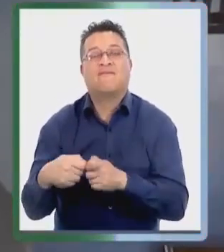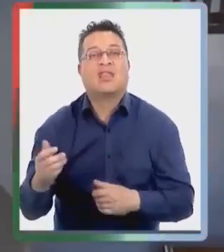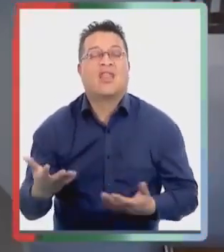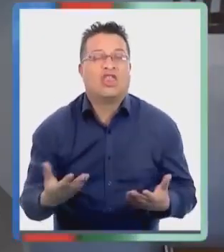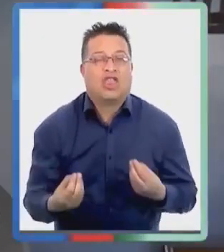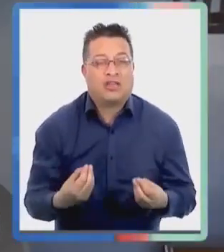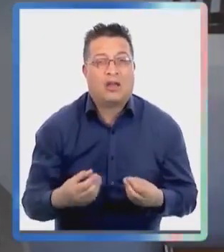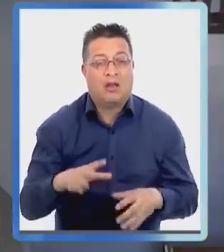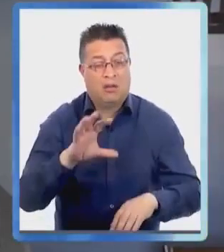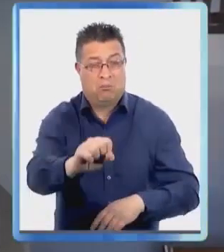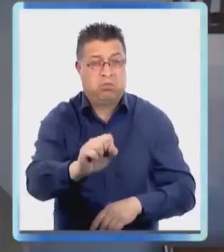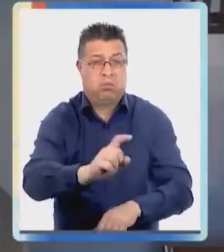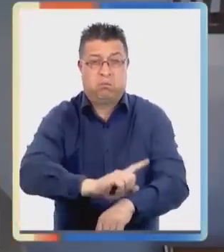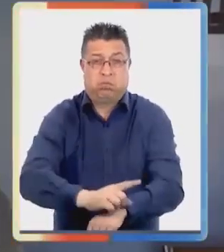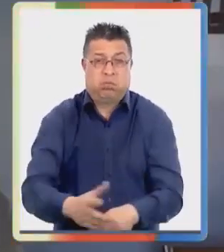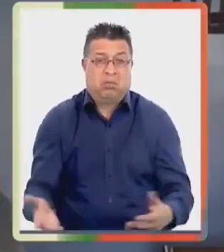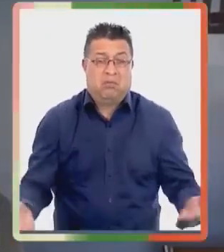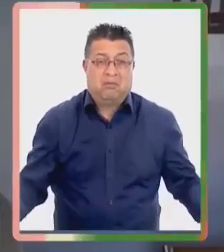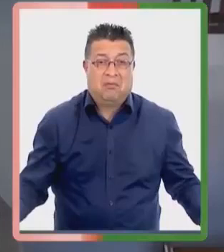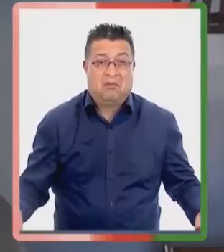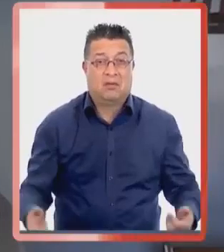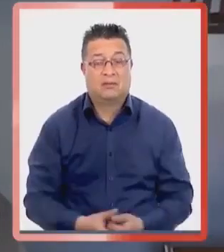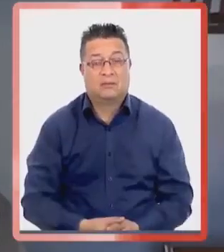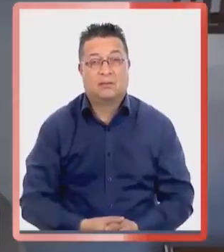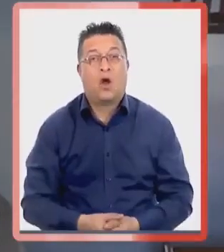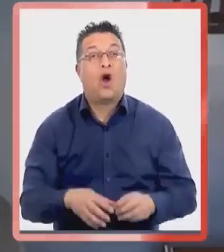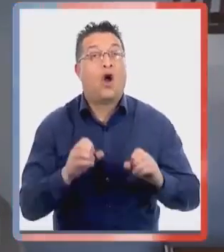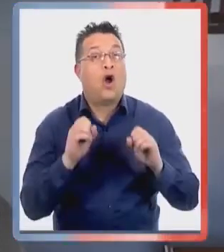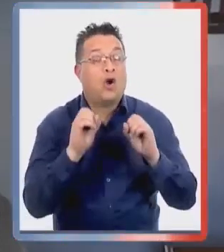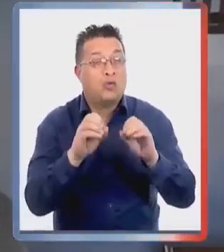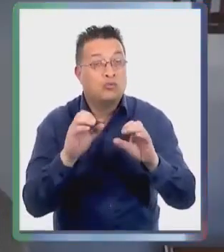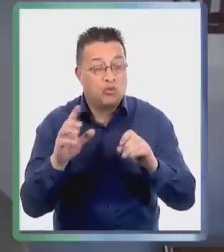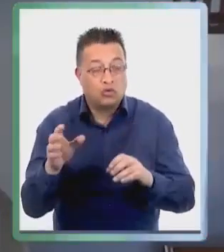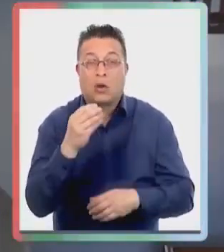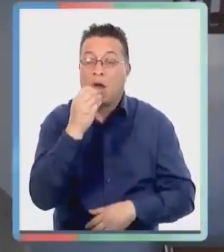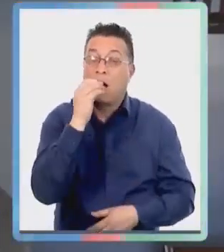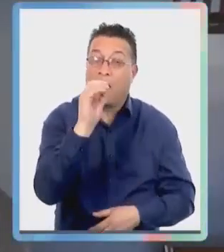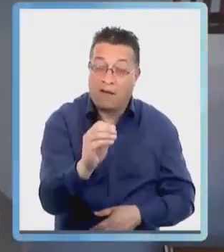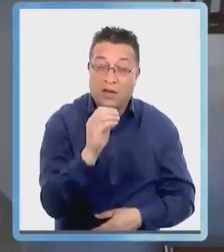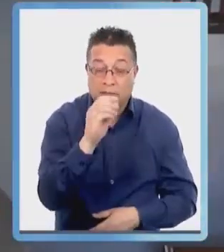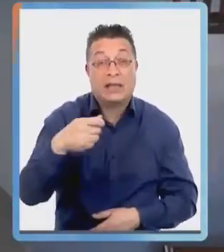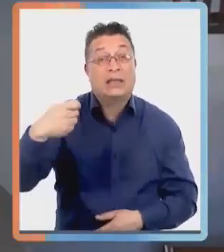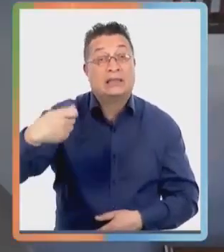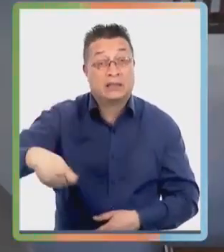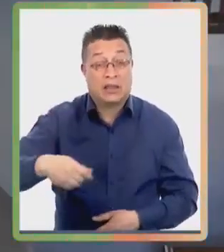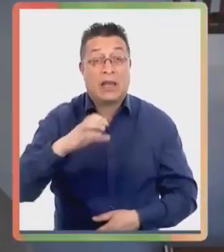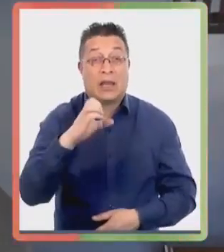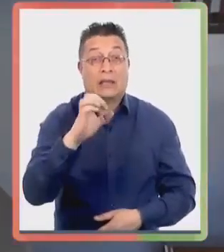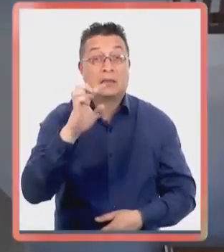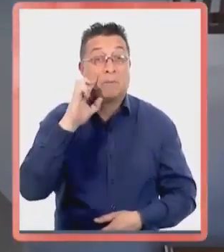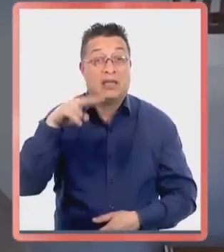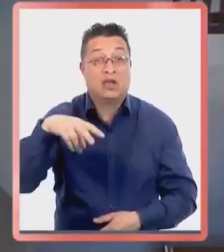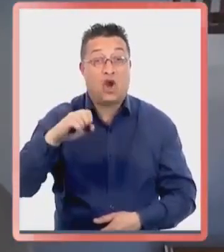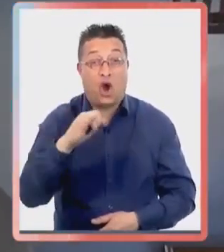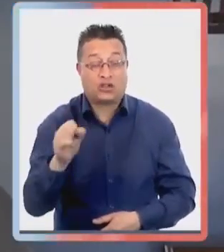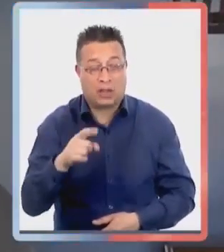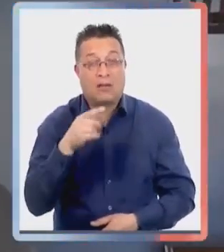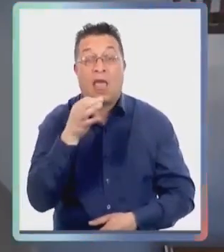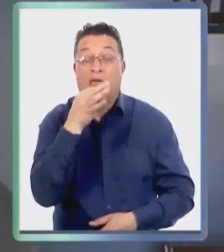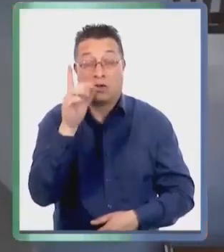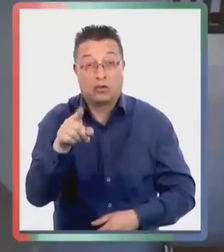ocurrir. Además, nos enteramos ahora que la caja fuerte contenía las garantías para las licitaciones y los tratos